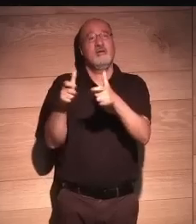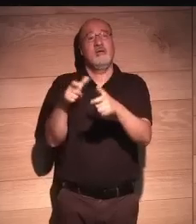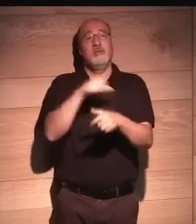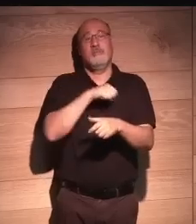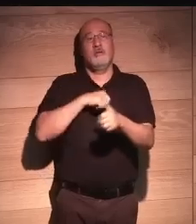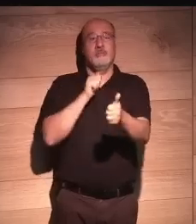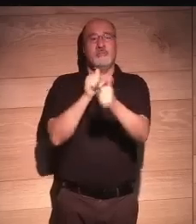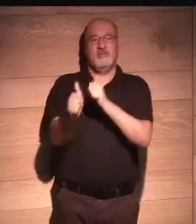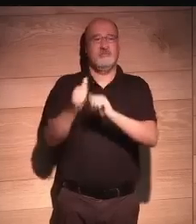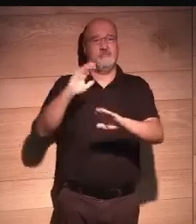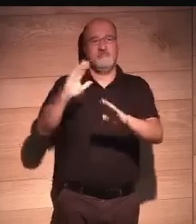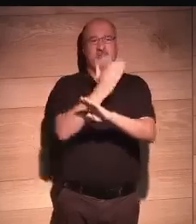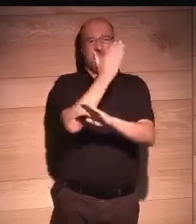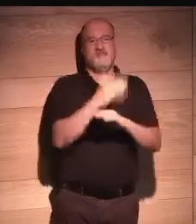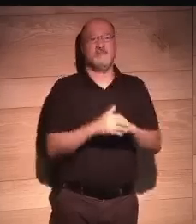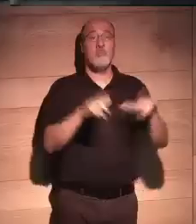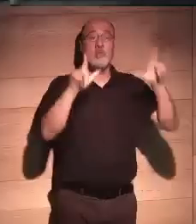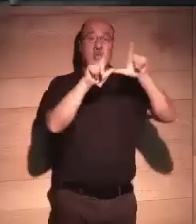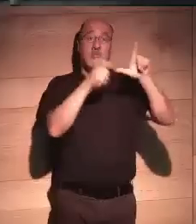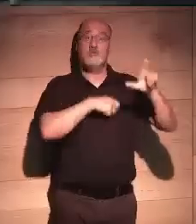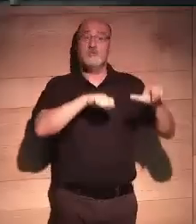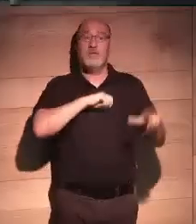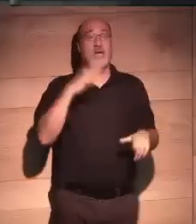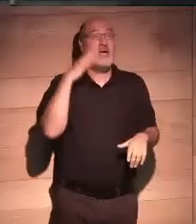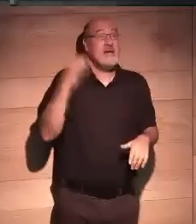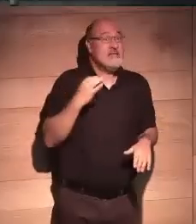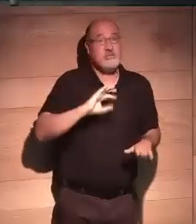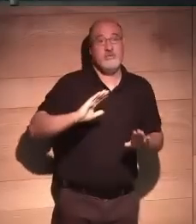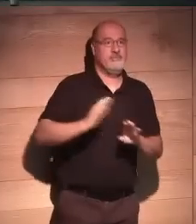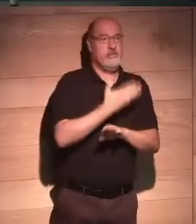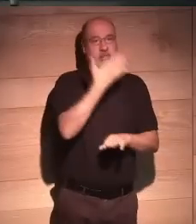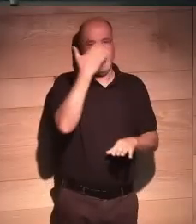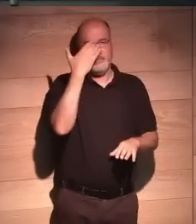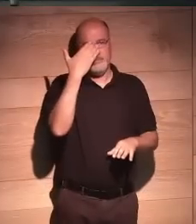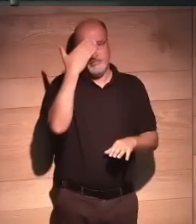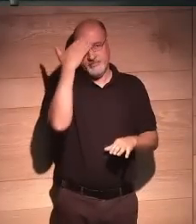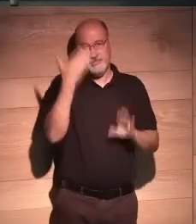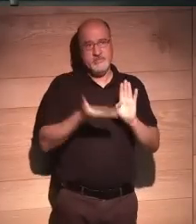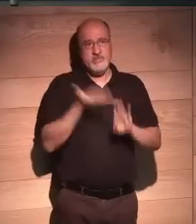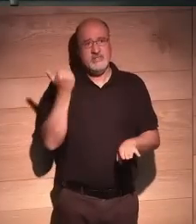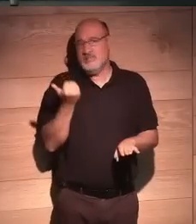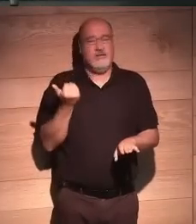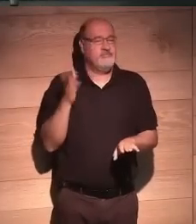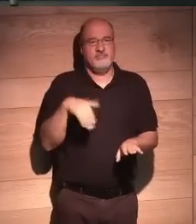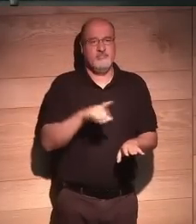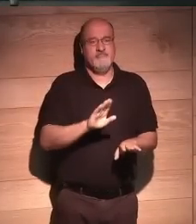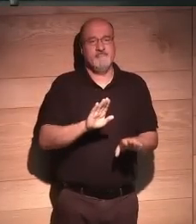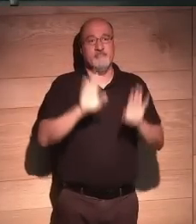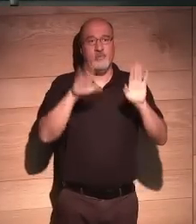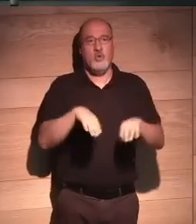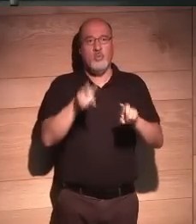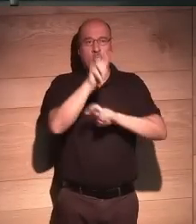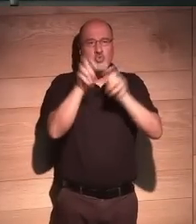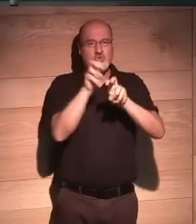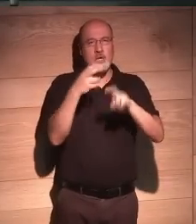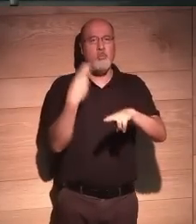ha llevado un poco en todos los sentidos. Televisión Española ha perdido el riesgo, ha tenido en los últimos años mucho miedo a lo políticamente incorrecto. Entonces ha tenido